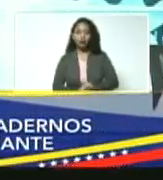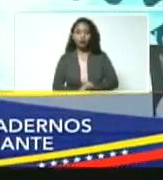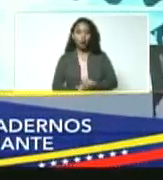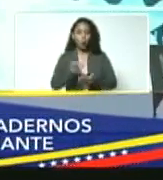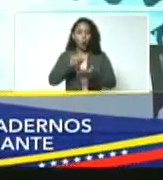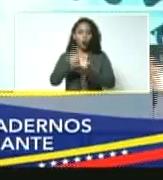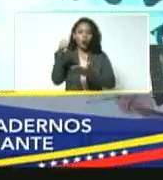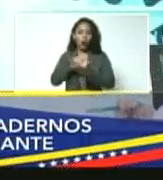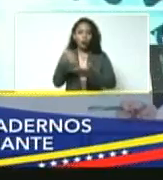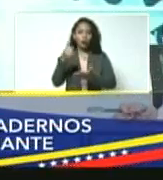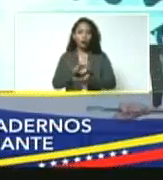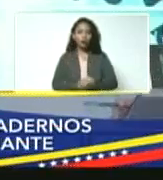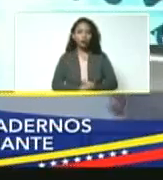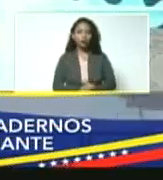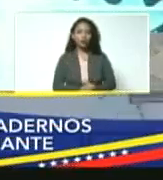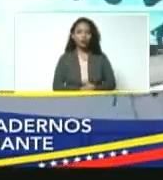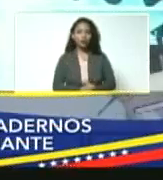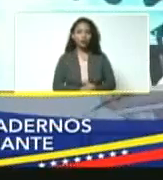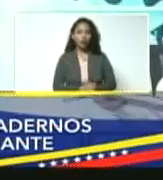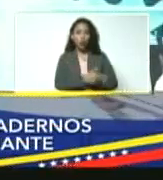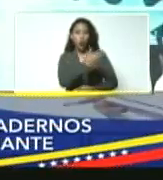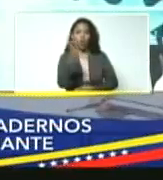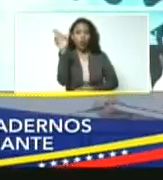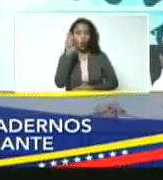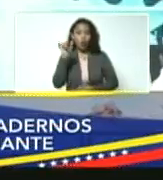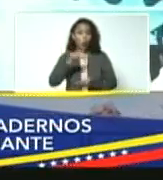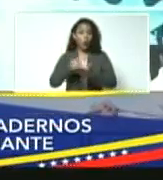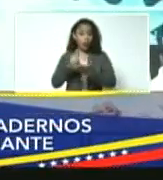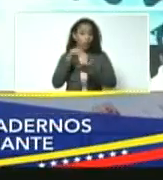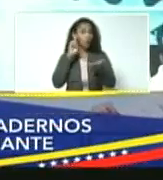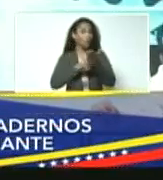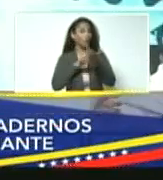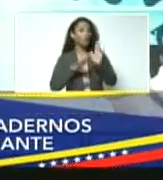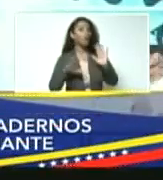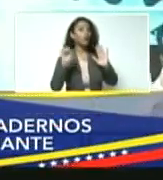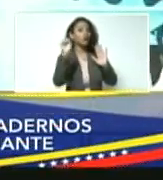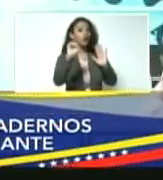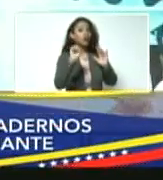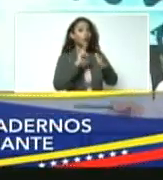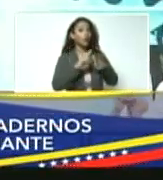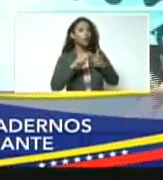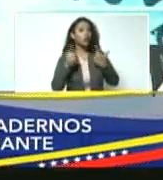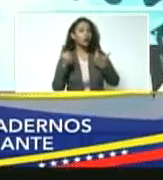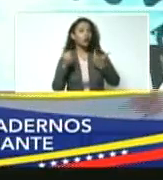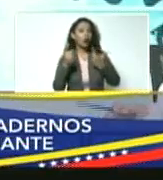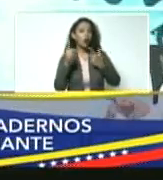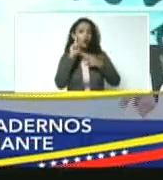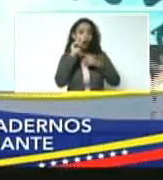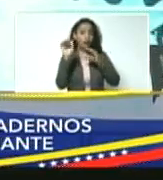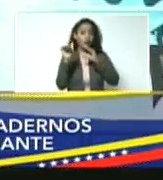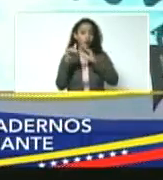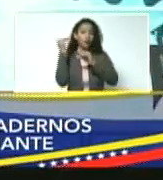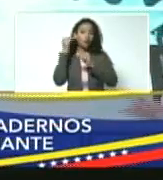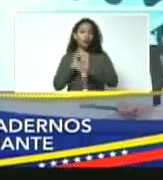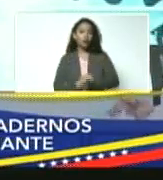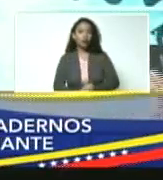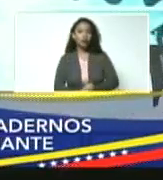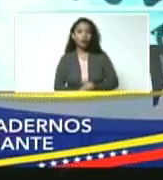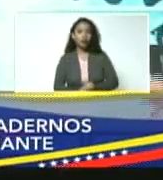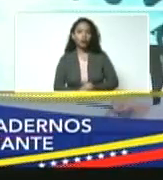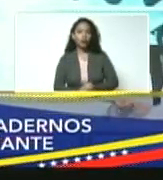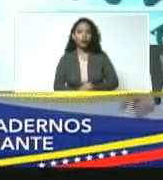WhatsApp. Ustedes usan WhatsApp, ¿verdad? ¿Sí? Bueno, entonces manda un mensajito. Por lo